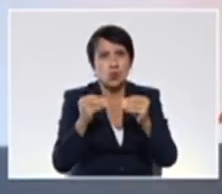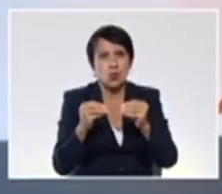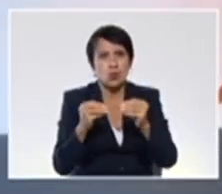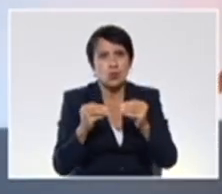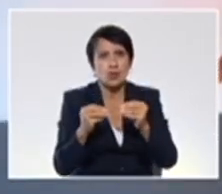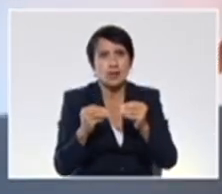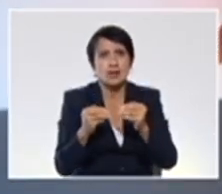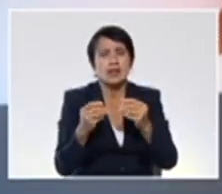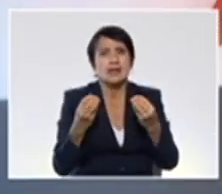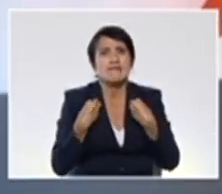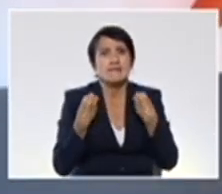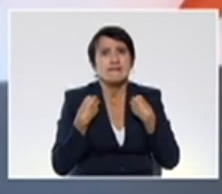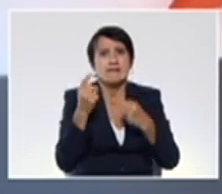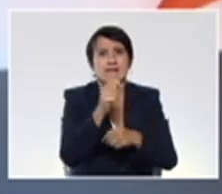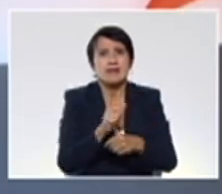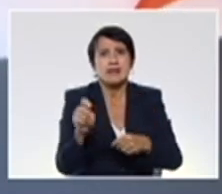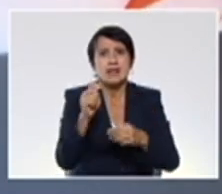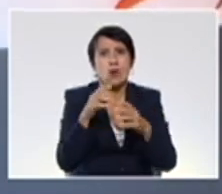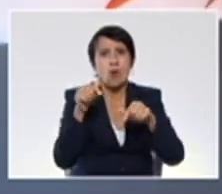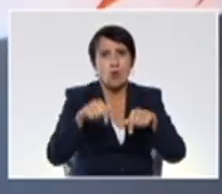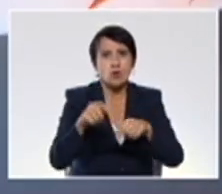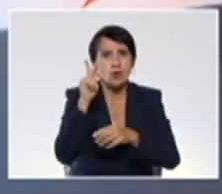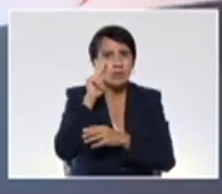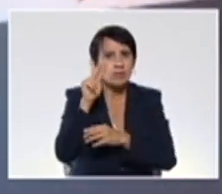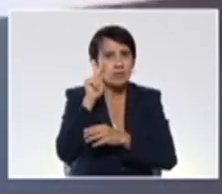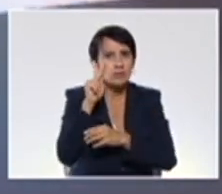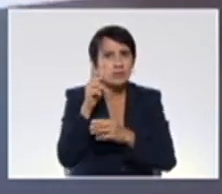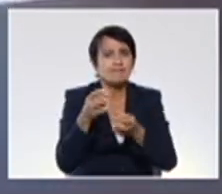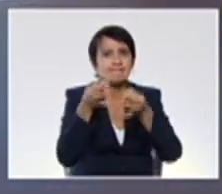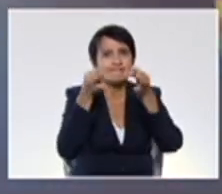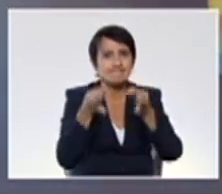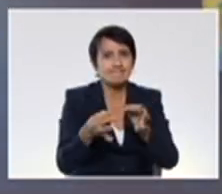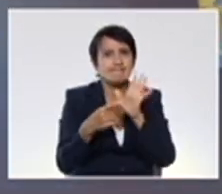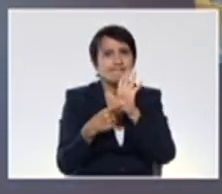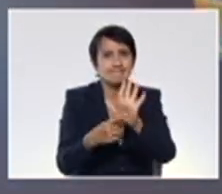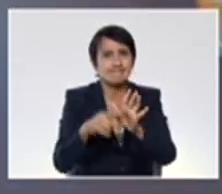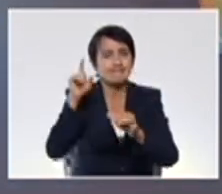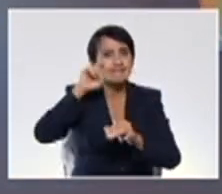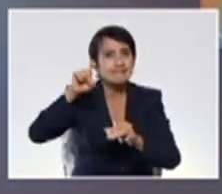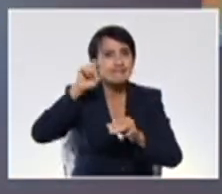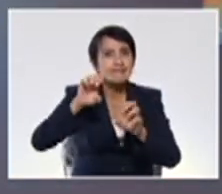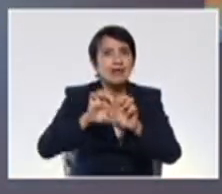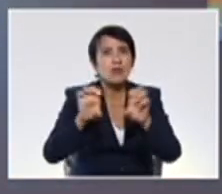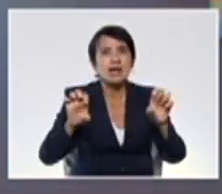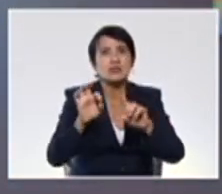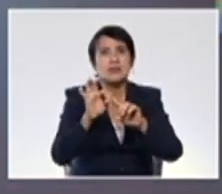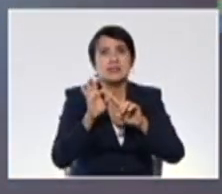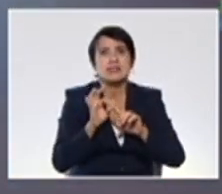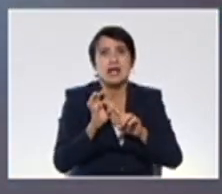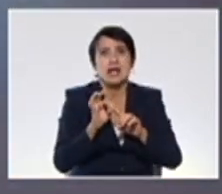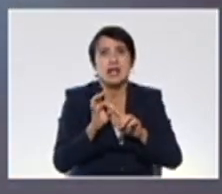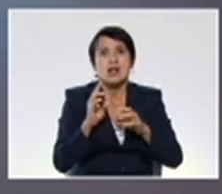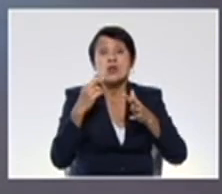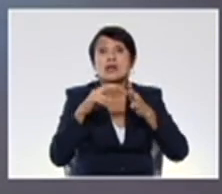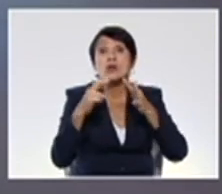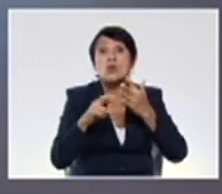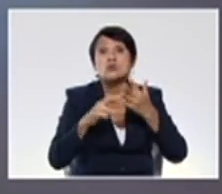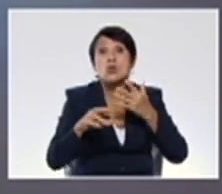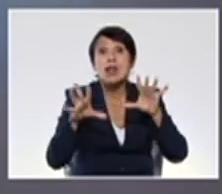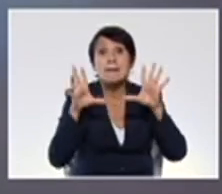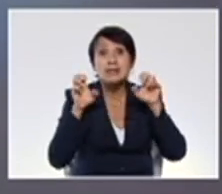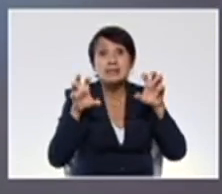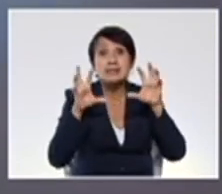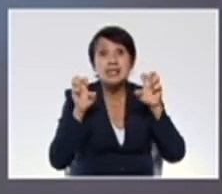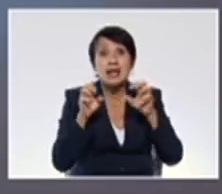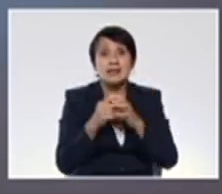así también de nuestros profesores que el día de hoy garantizaron la modalidad de educación especial, pero también los recursos para el aprendizaje y